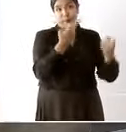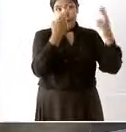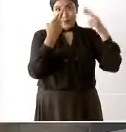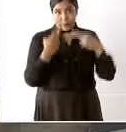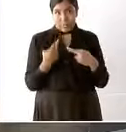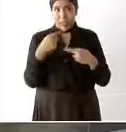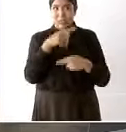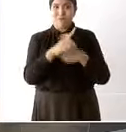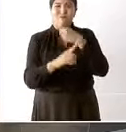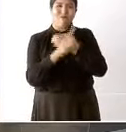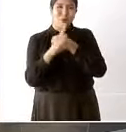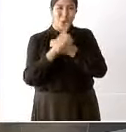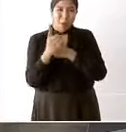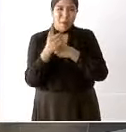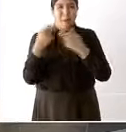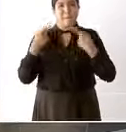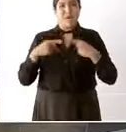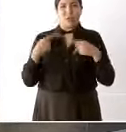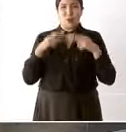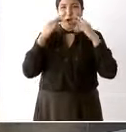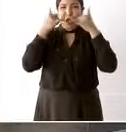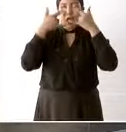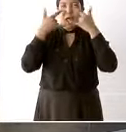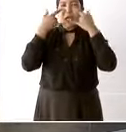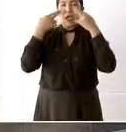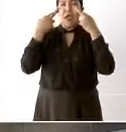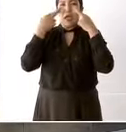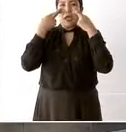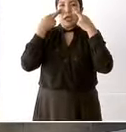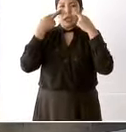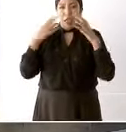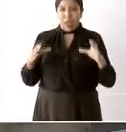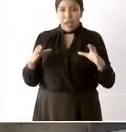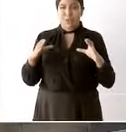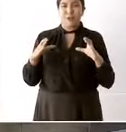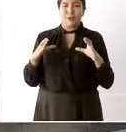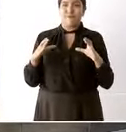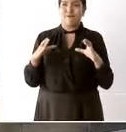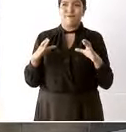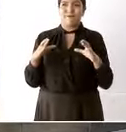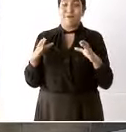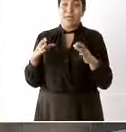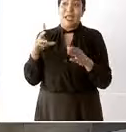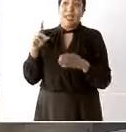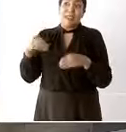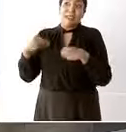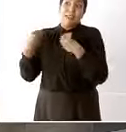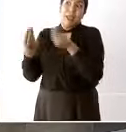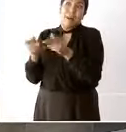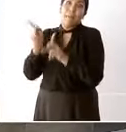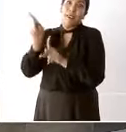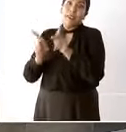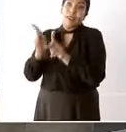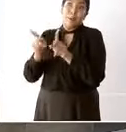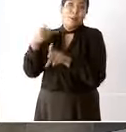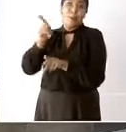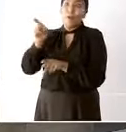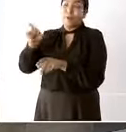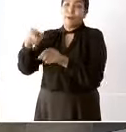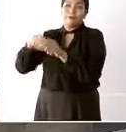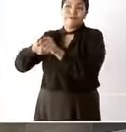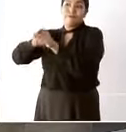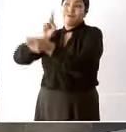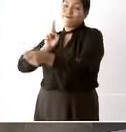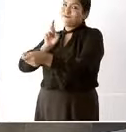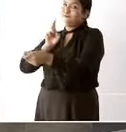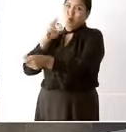ganaderos que lo tienen, se los dieron hace mucho tiempo y no se quieren salir. Ya hablamos con ellos, estamos en